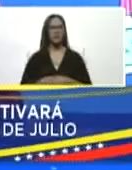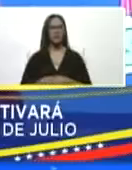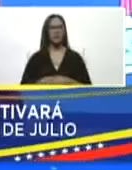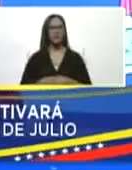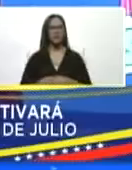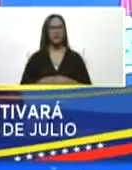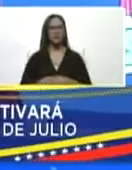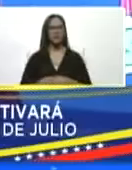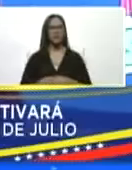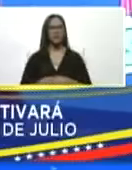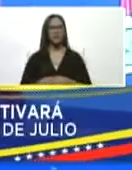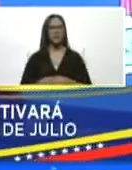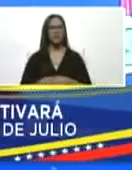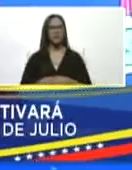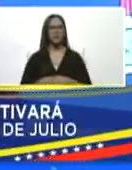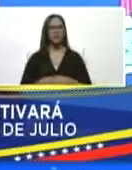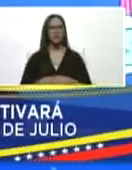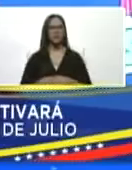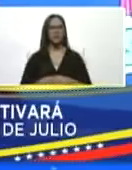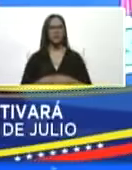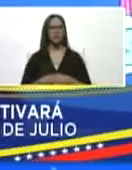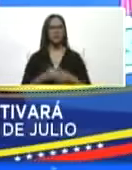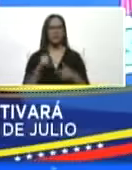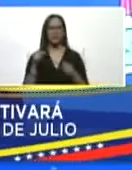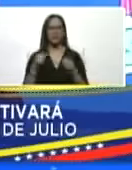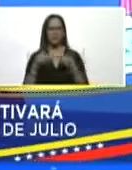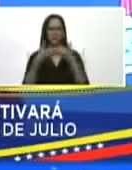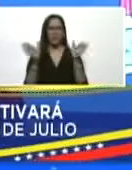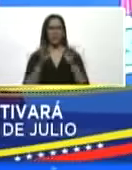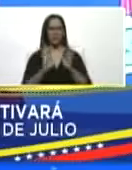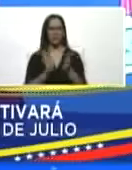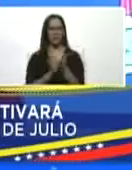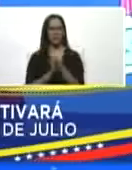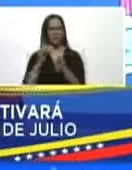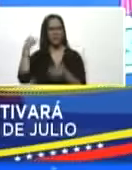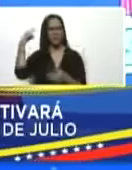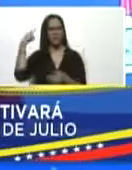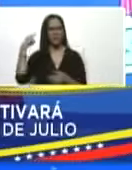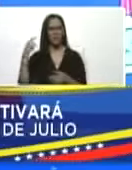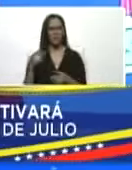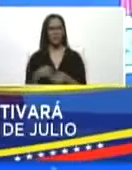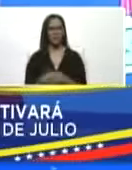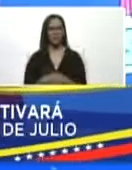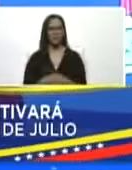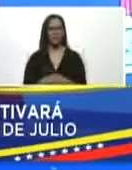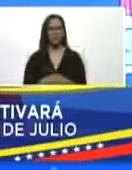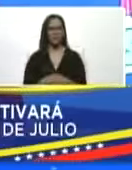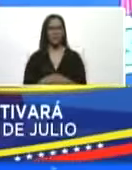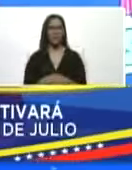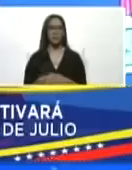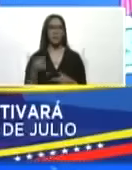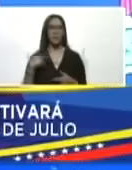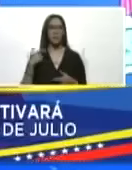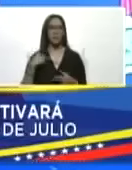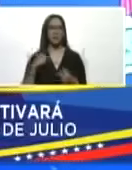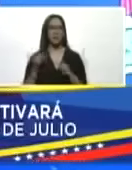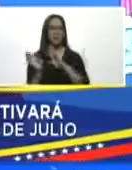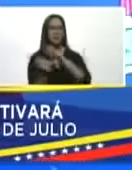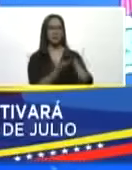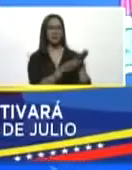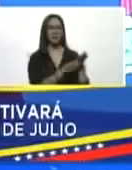No, pero si abres ahí ustedes van a salir constipados toditos. No, no sea loco. Pero van a tener que quitarse de ahí.